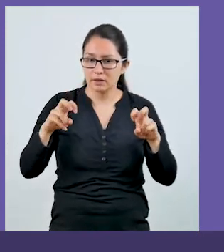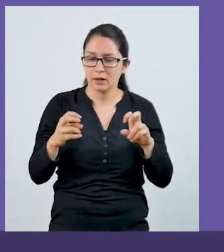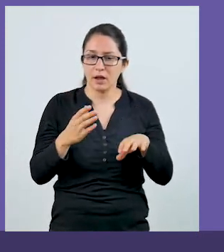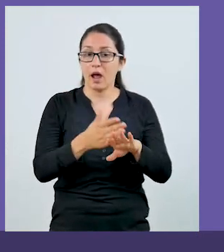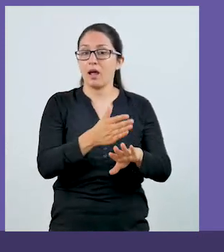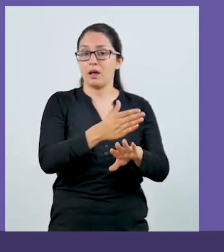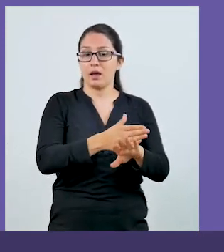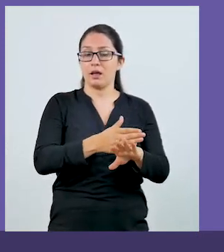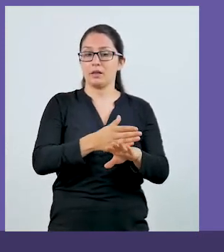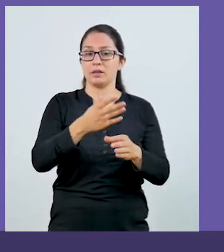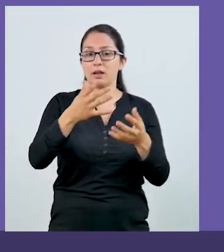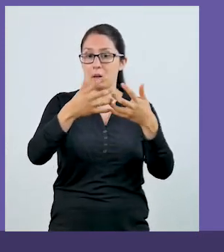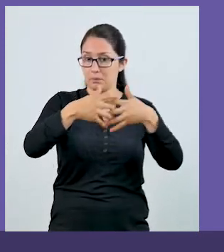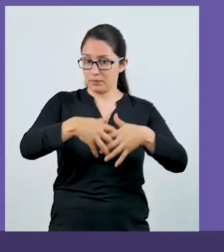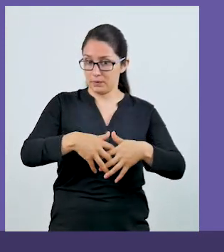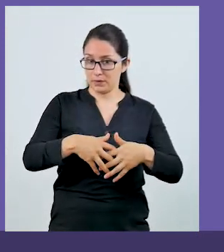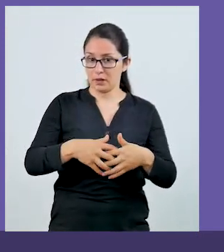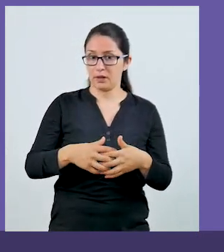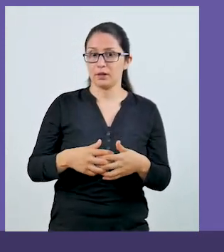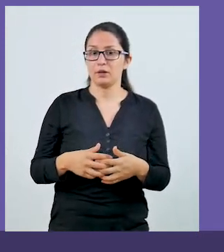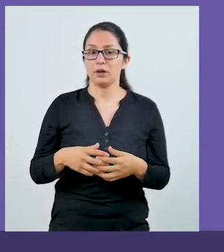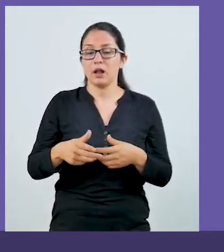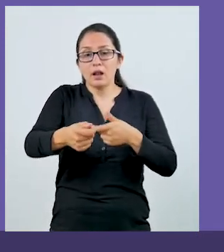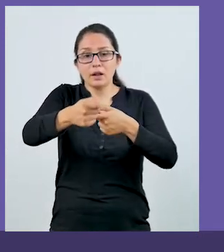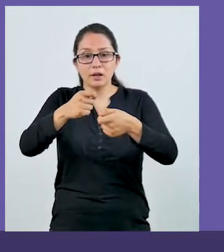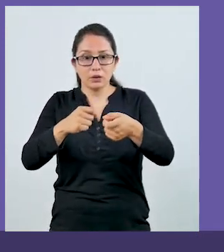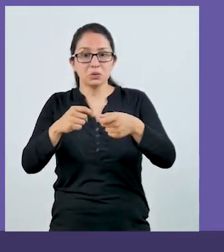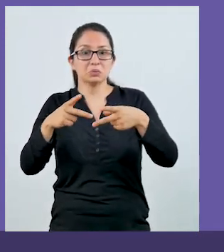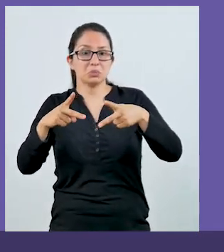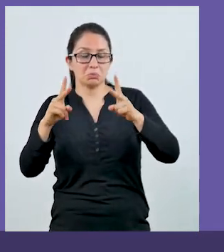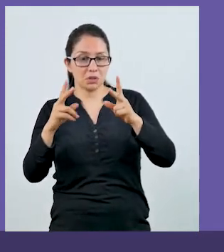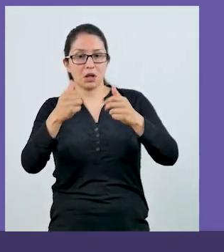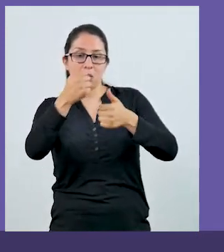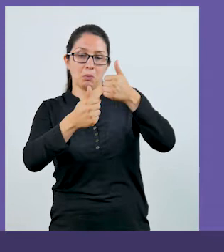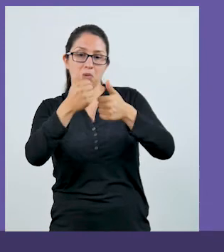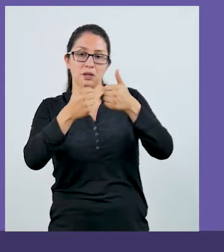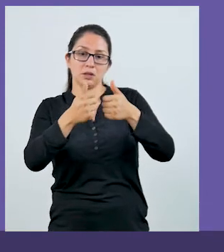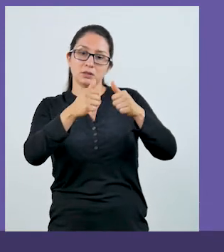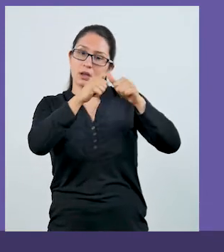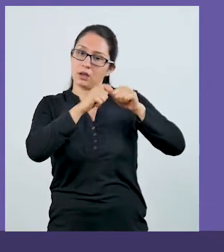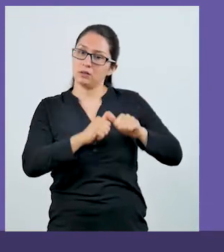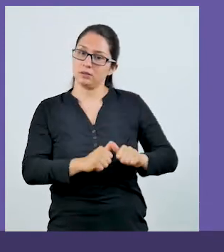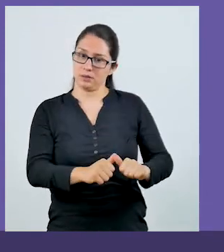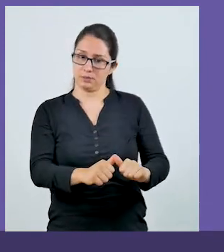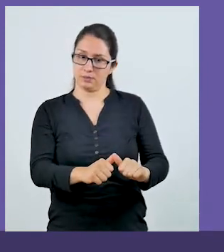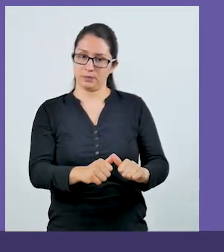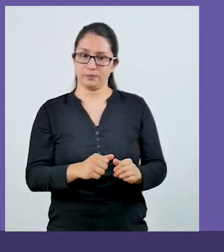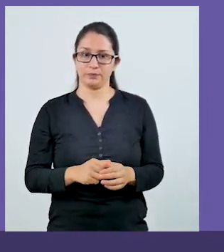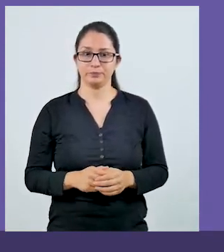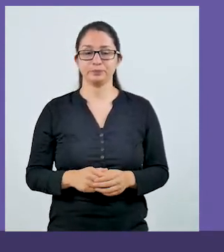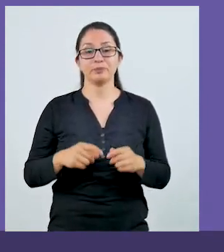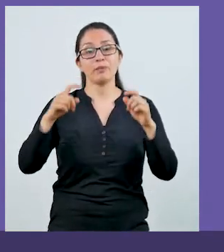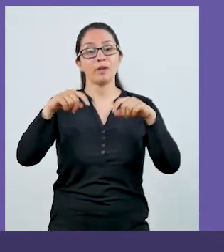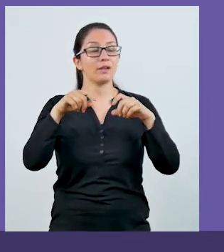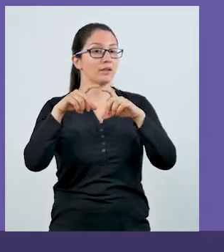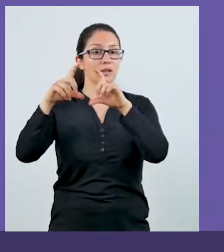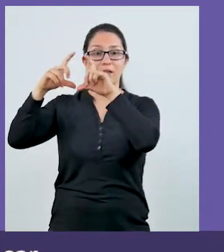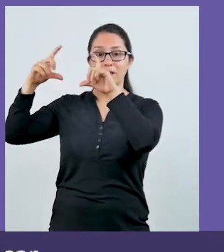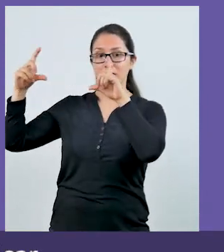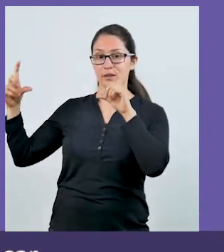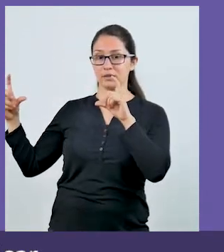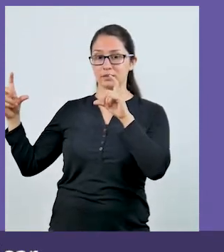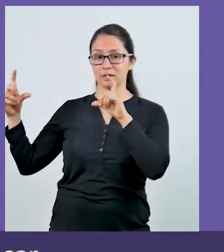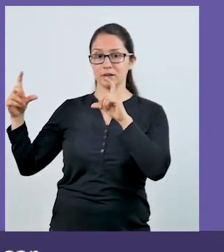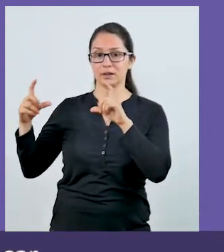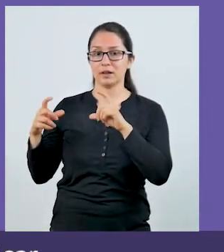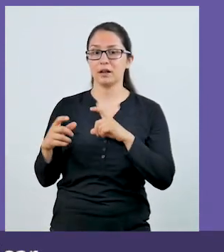base a las investigaciones previas de mercado, de un negocio competitivo y perdurable en el tiempo. Este lienzo te